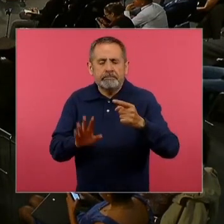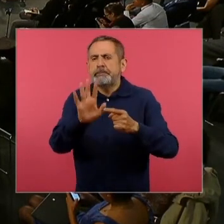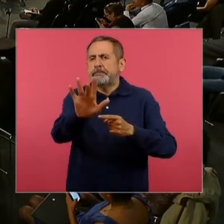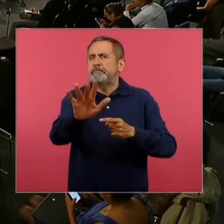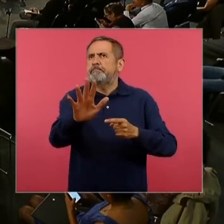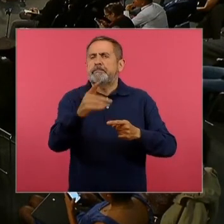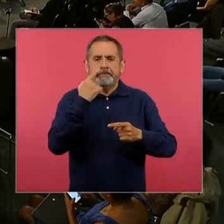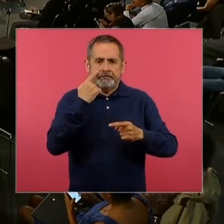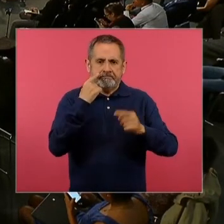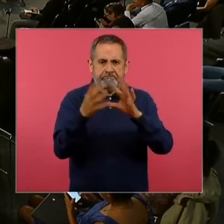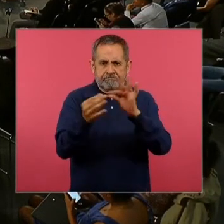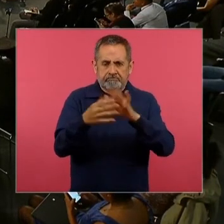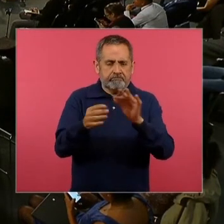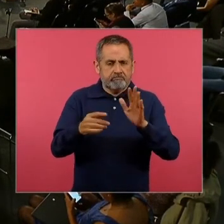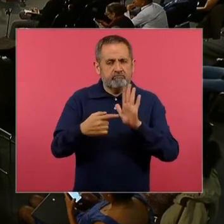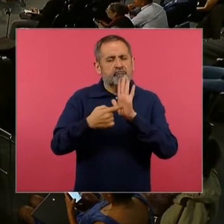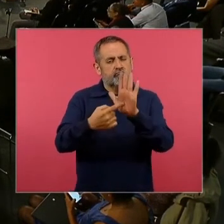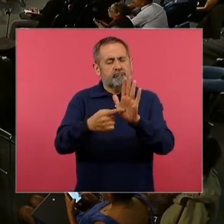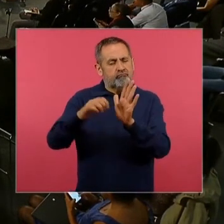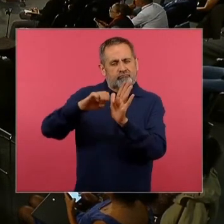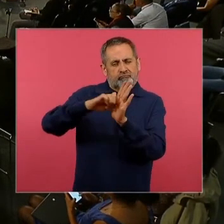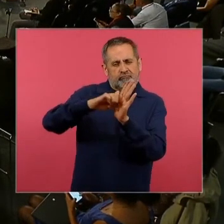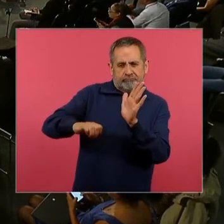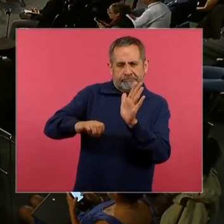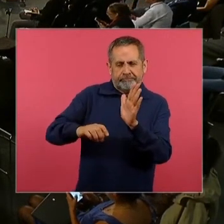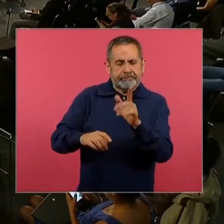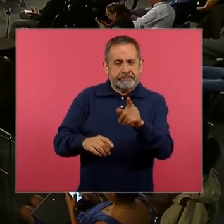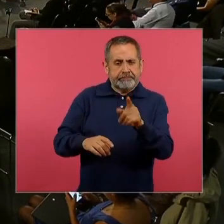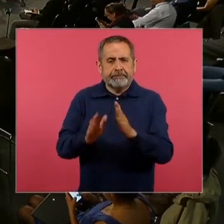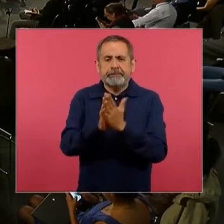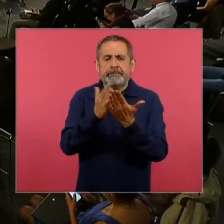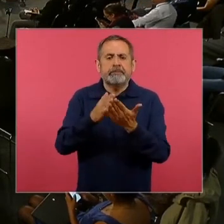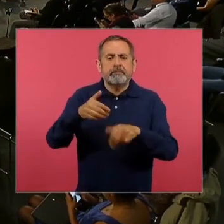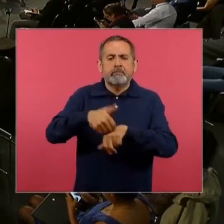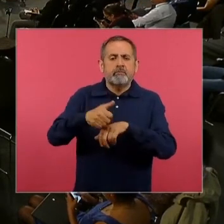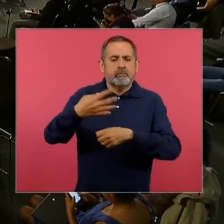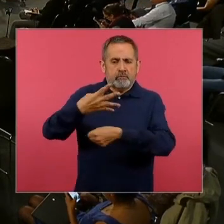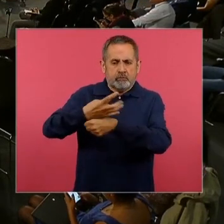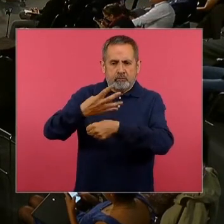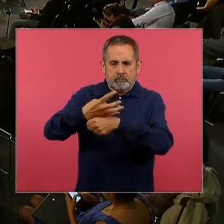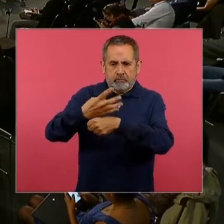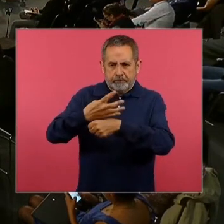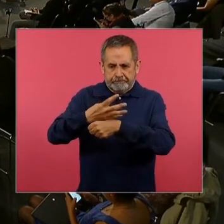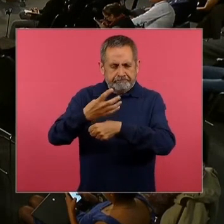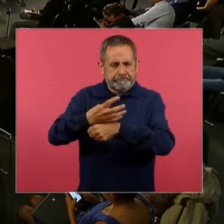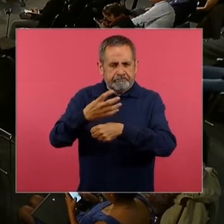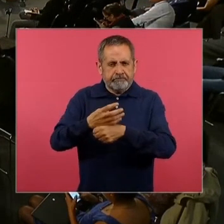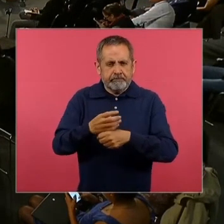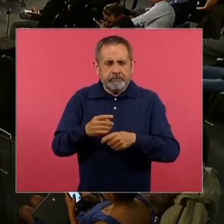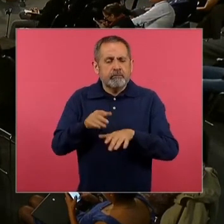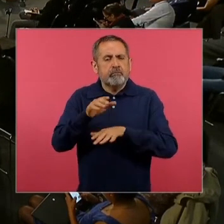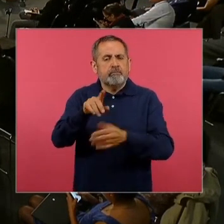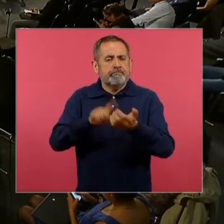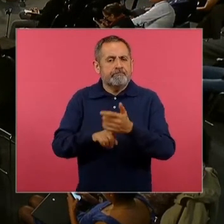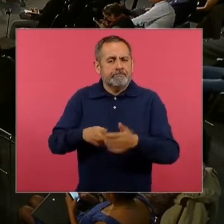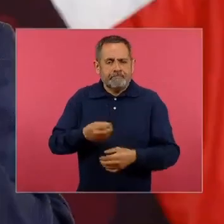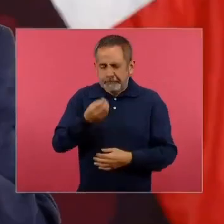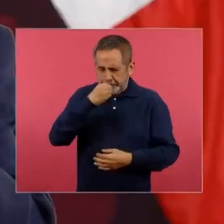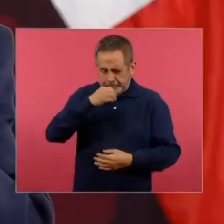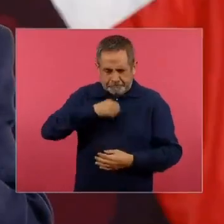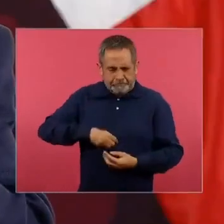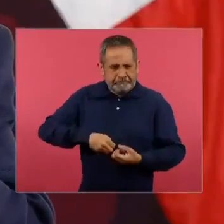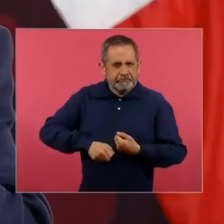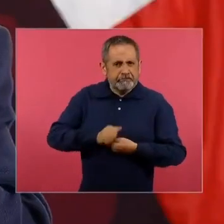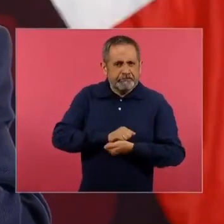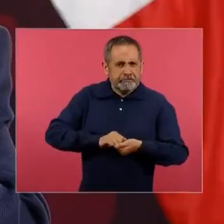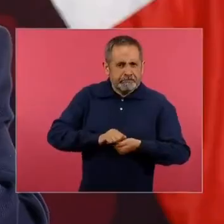a mí me gustaría mostrar un ejemplo, por ejemplo, que trae el libro de cuarto de primaria sobre la digestión. Y sobre